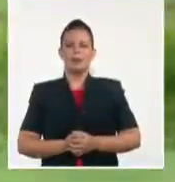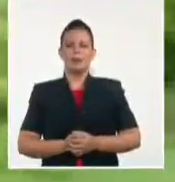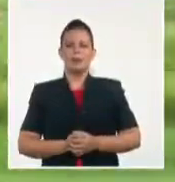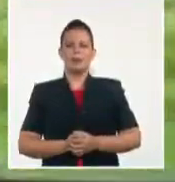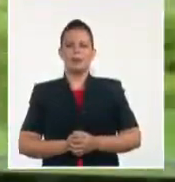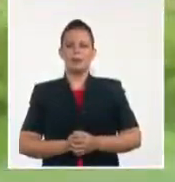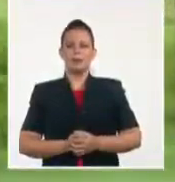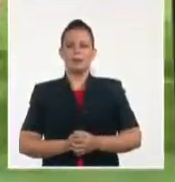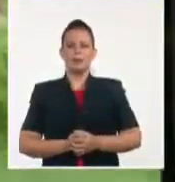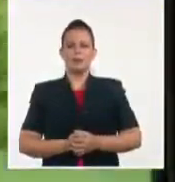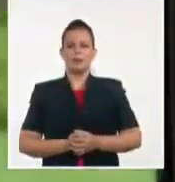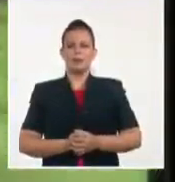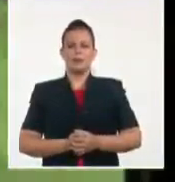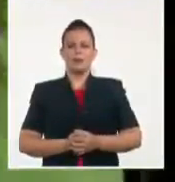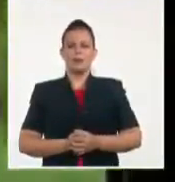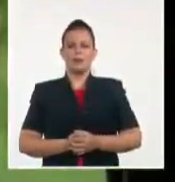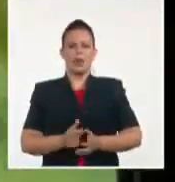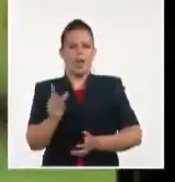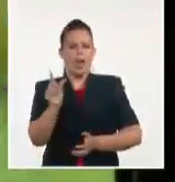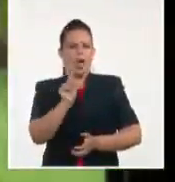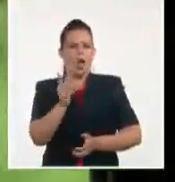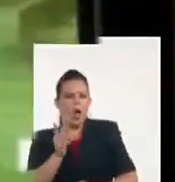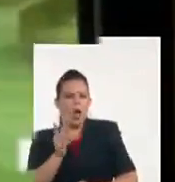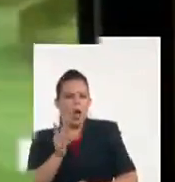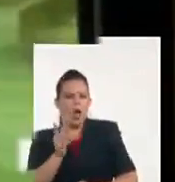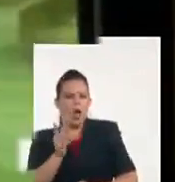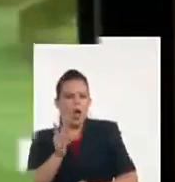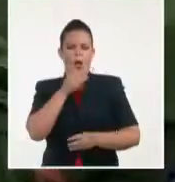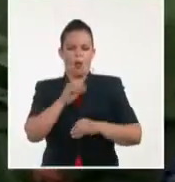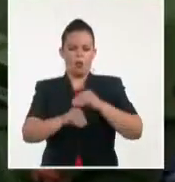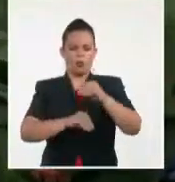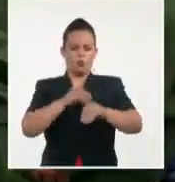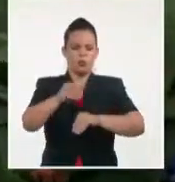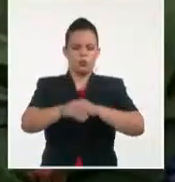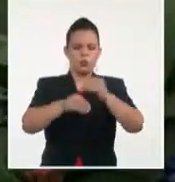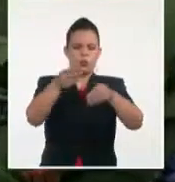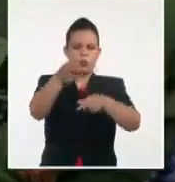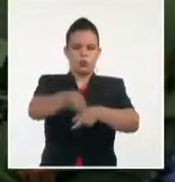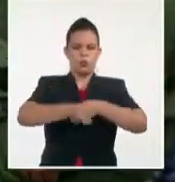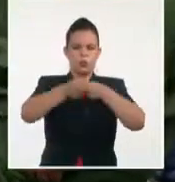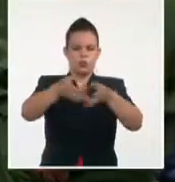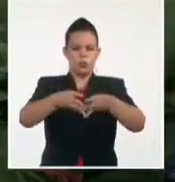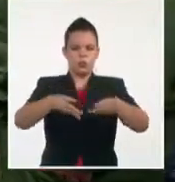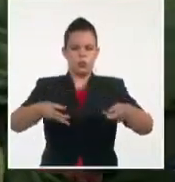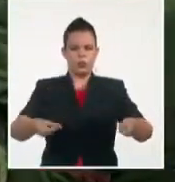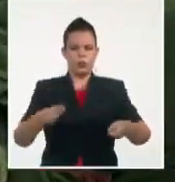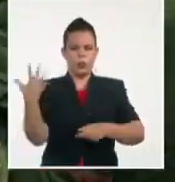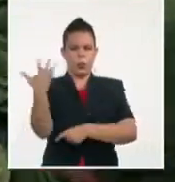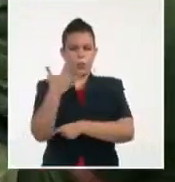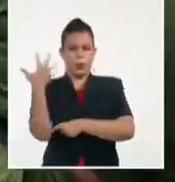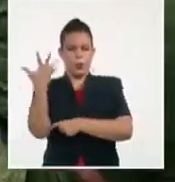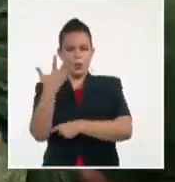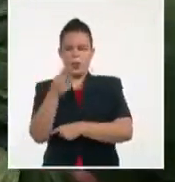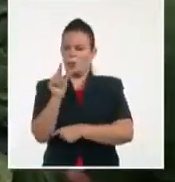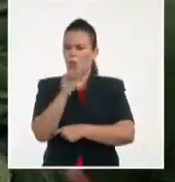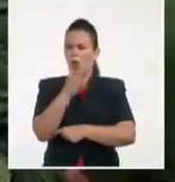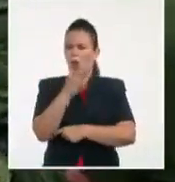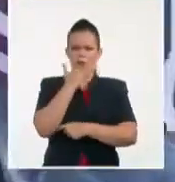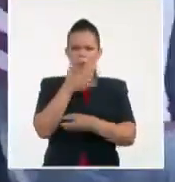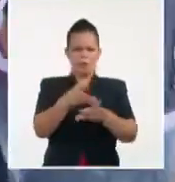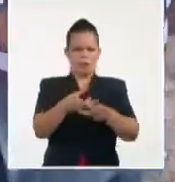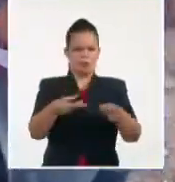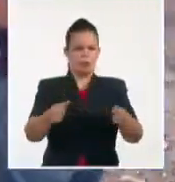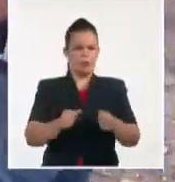Mínimas fueron las afectaciones en la agricultura granmense tras el paso de Elsa. Sin embargo, en algunas unidades agropecuarias